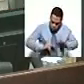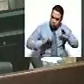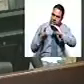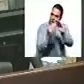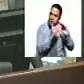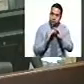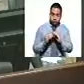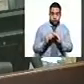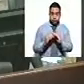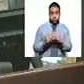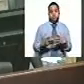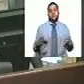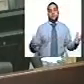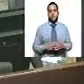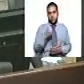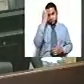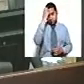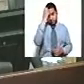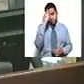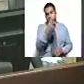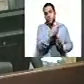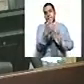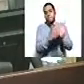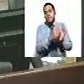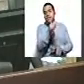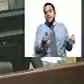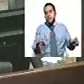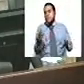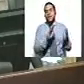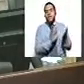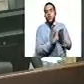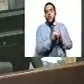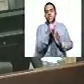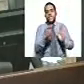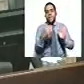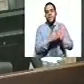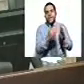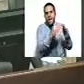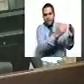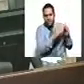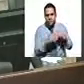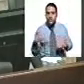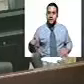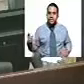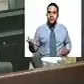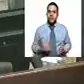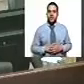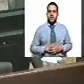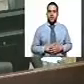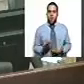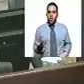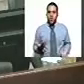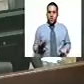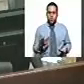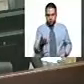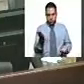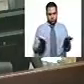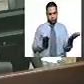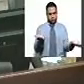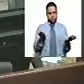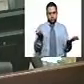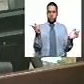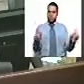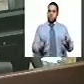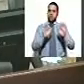entre otras cosas como se está haciendo con el de las 100.000 viviendas, tenga que tener no solamente dotación de servicios públicos y